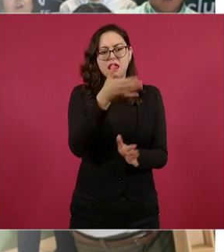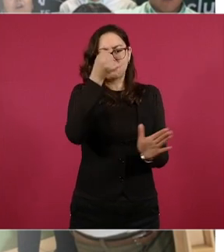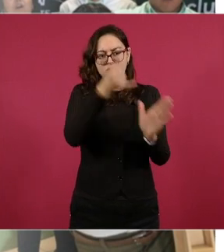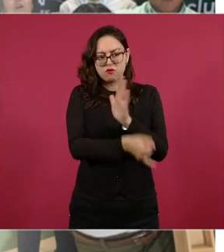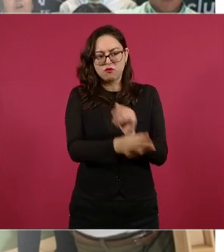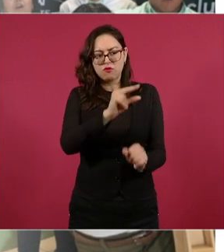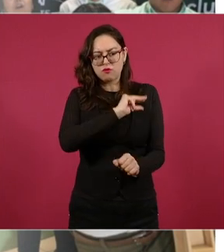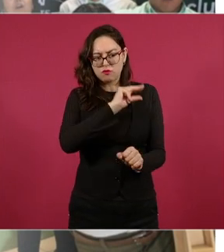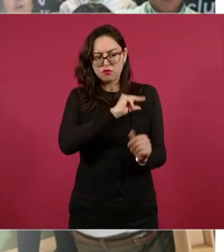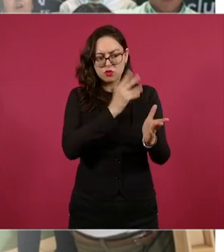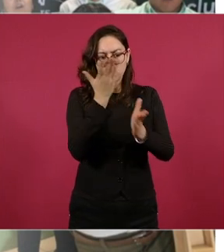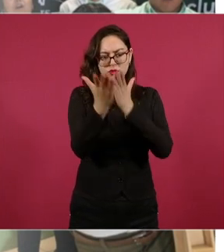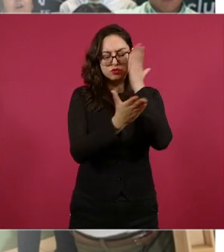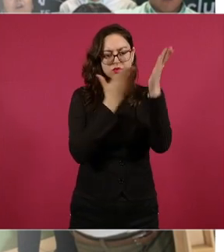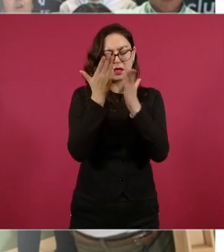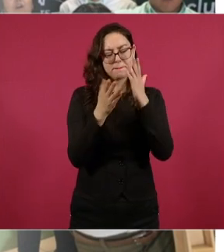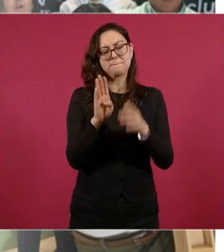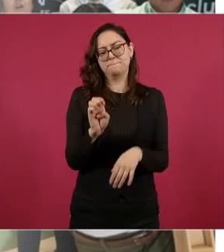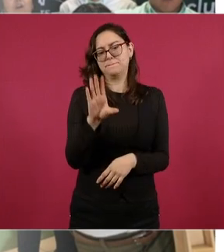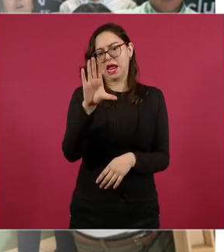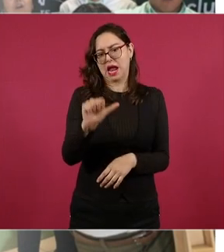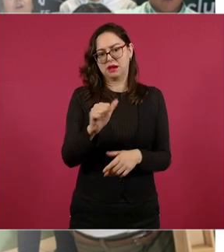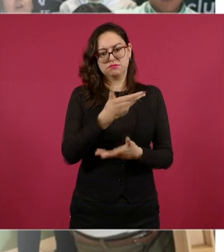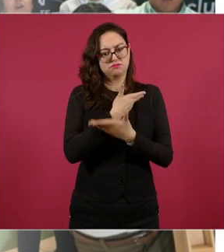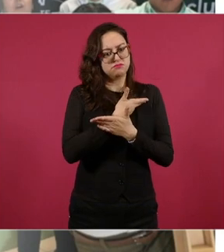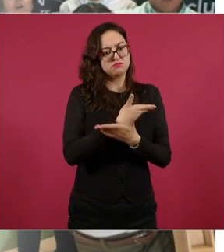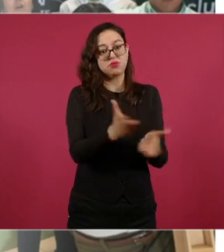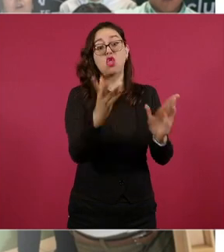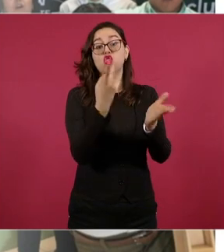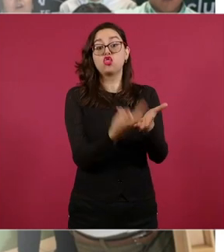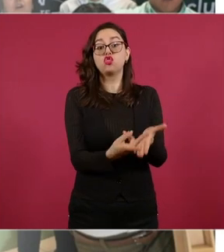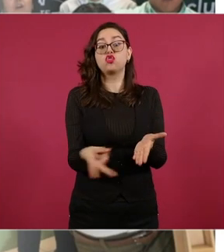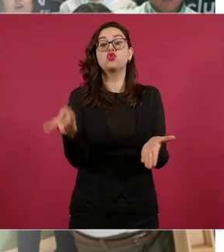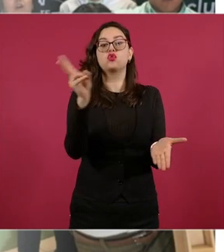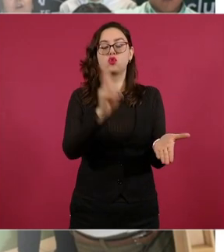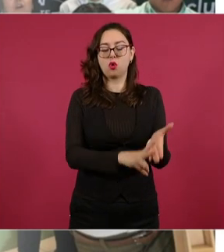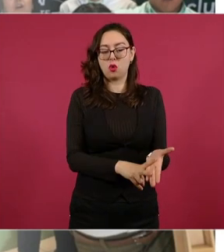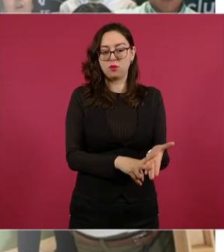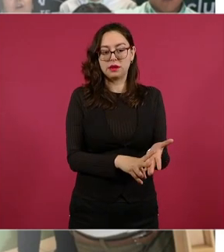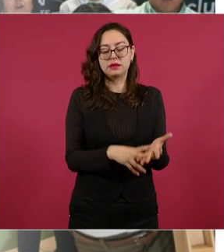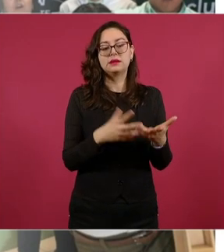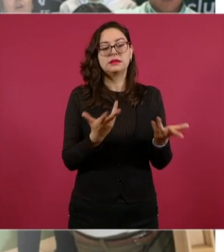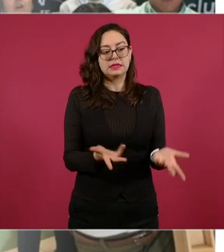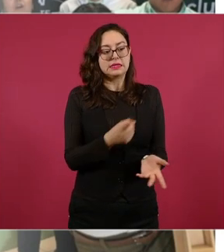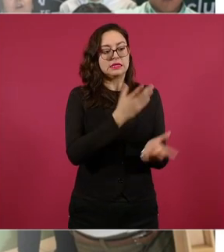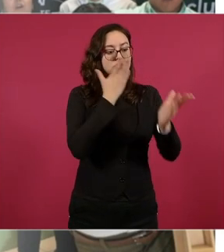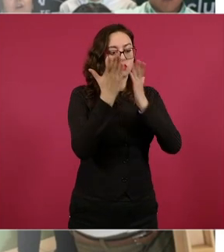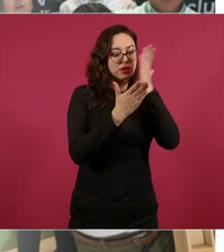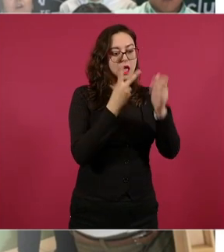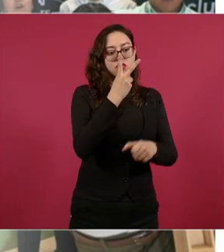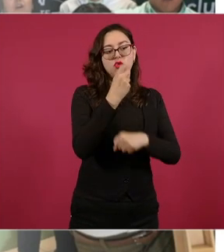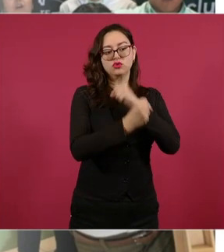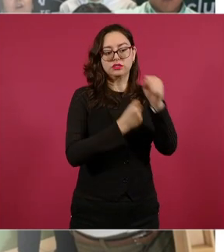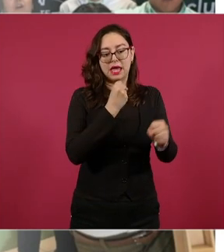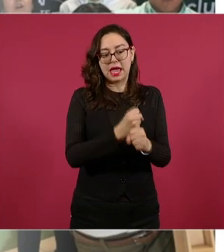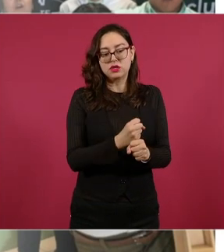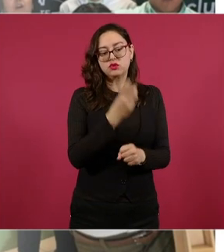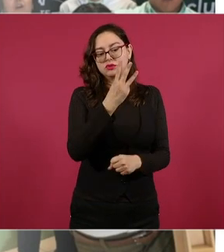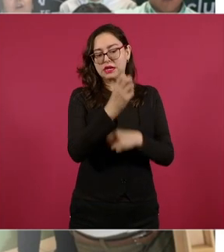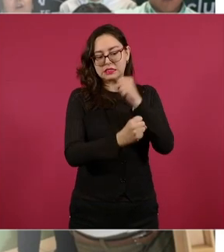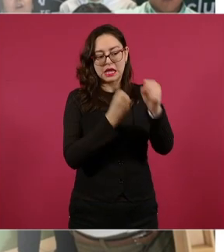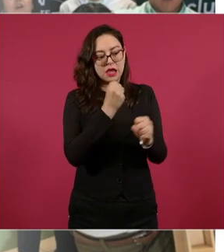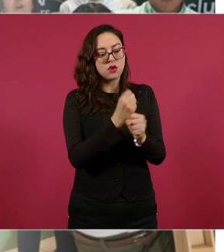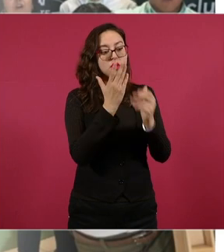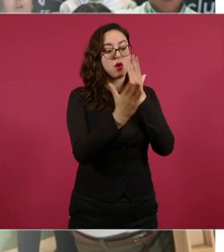instituciones se ofrecían. Algunas especialidades, como lo saben, son de dos años, algunas de tres, pero este año, 2024,